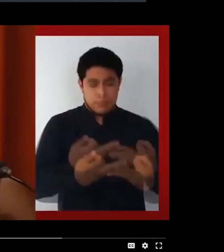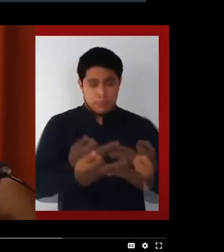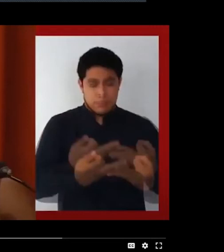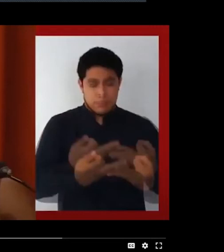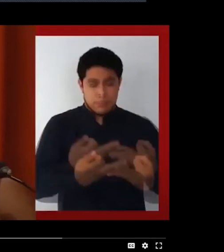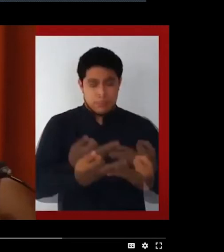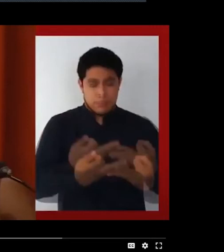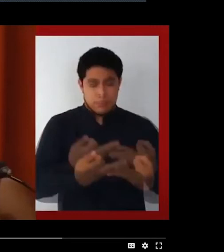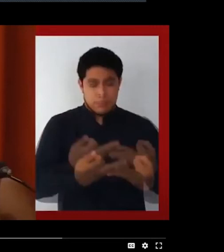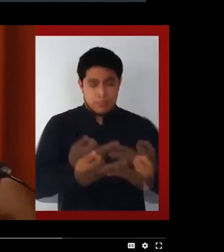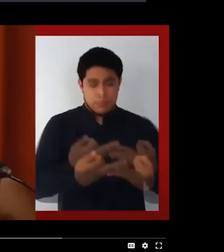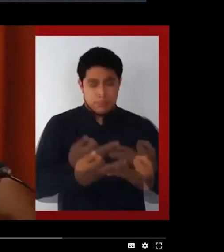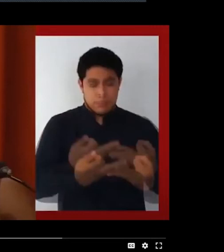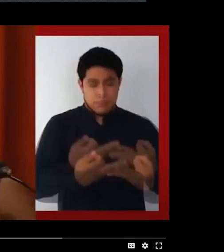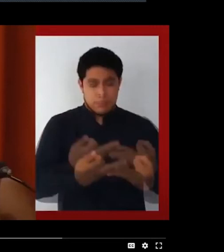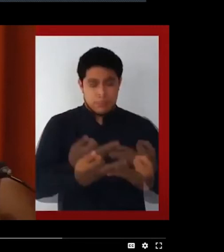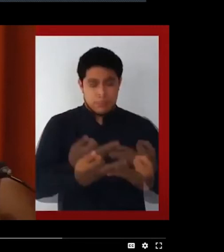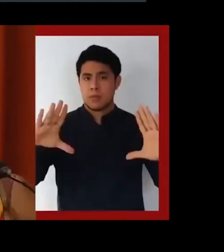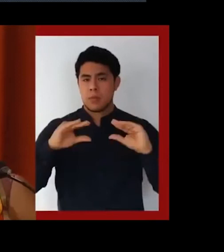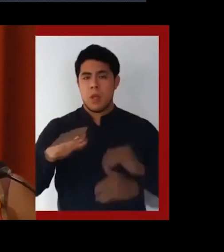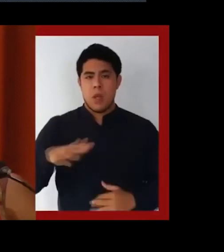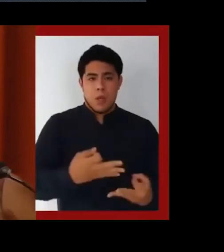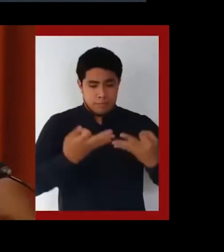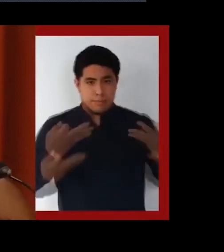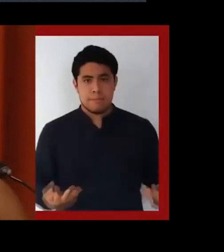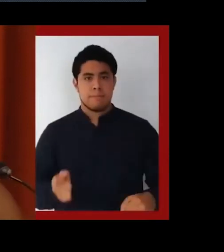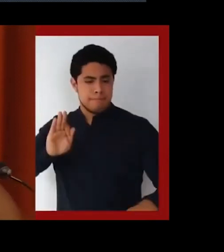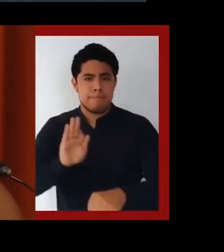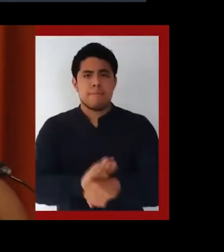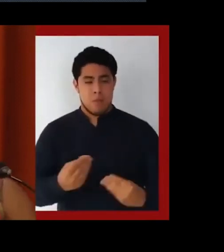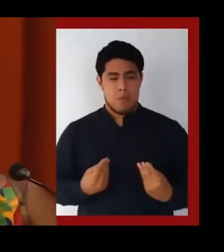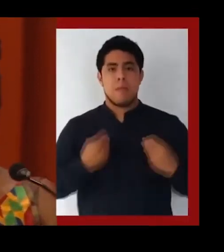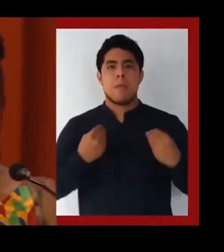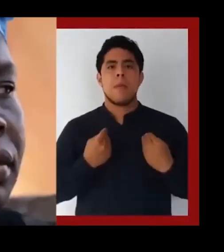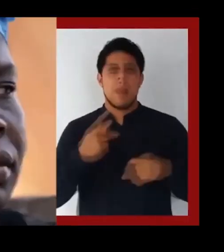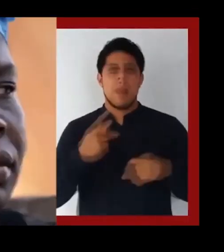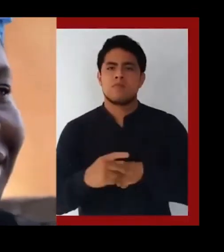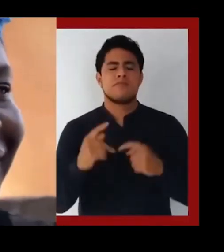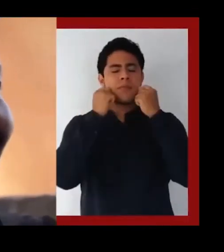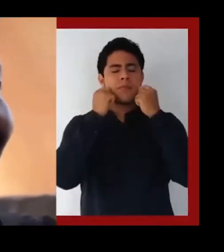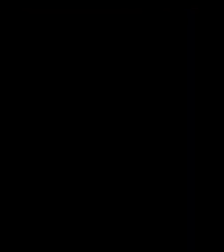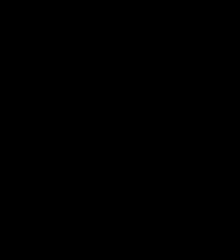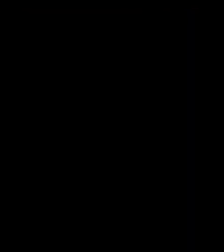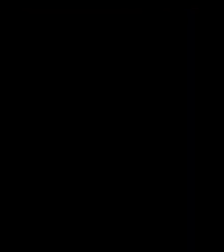la voz de la planeta misma. Soy parte de un proceso.